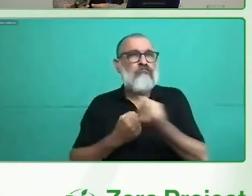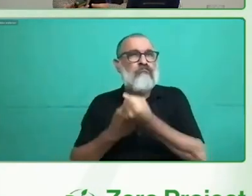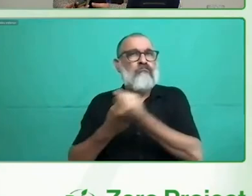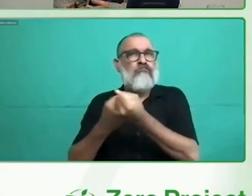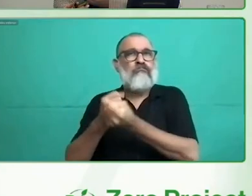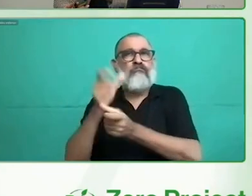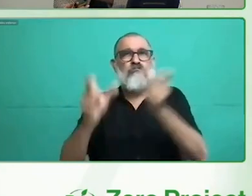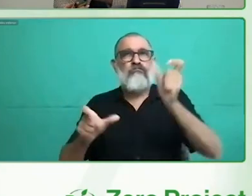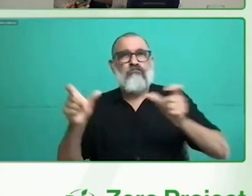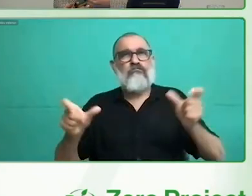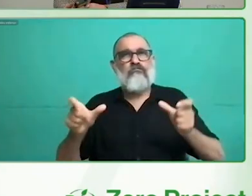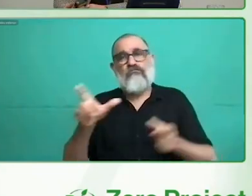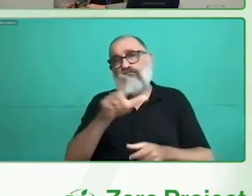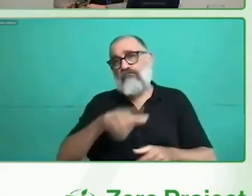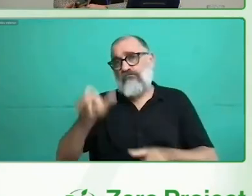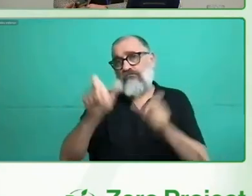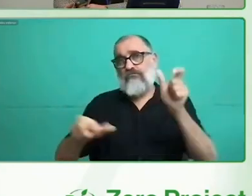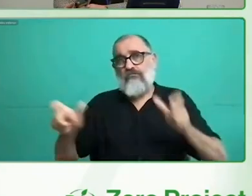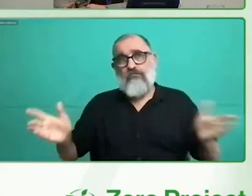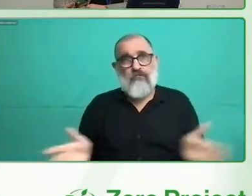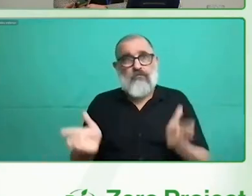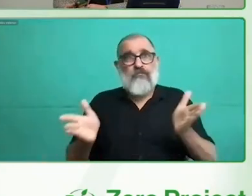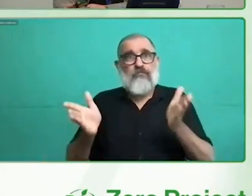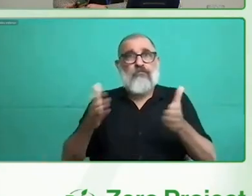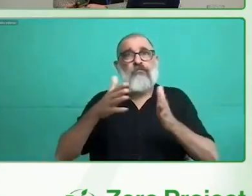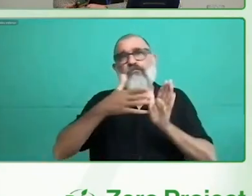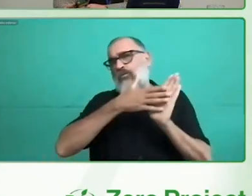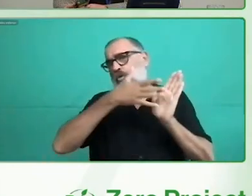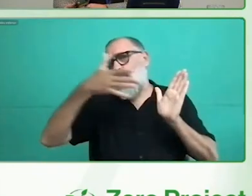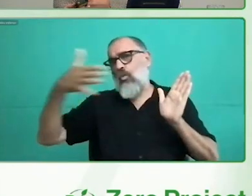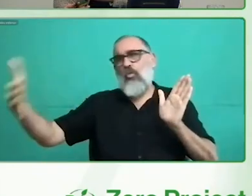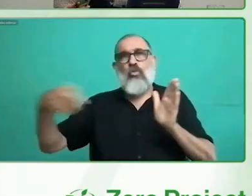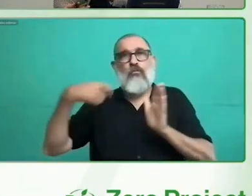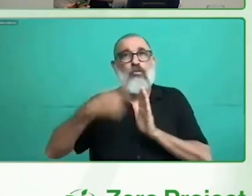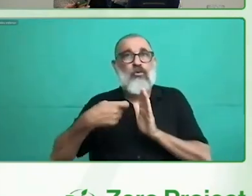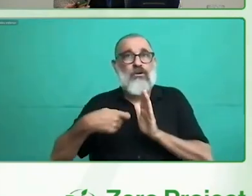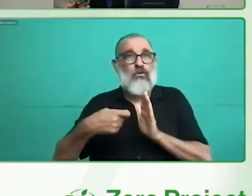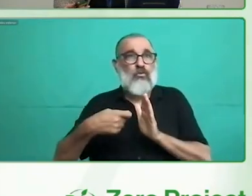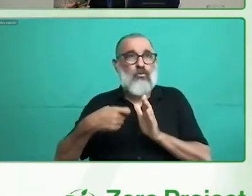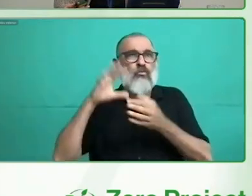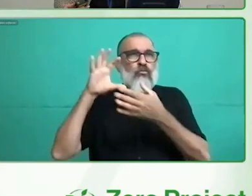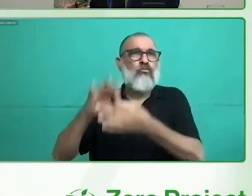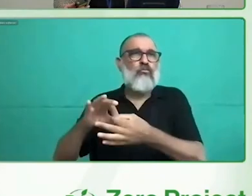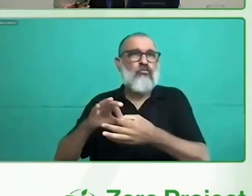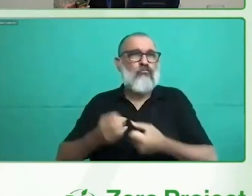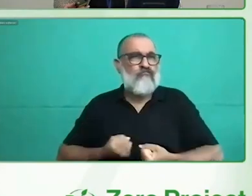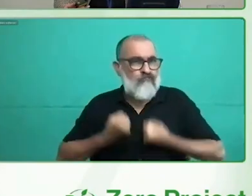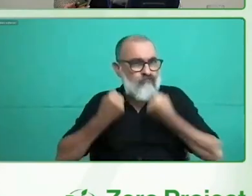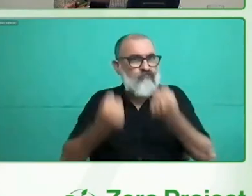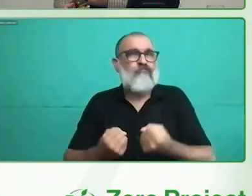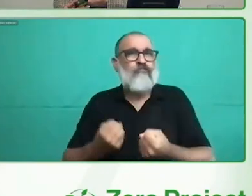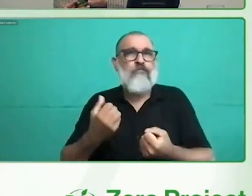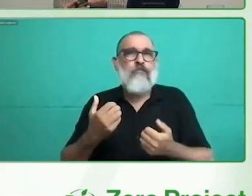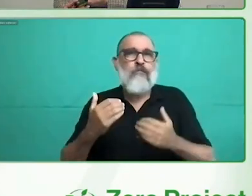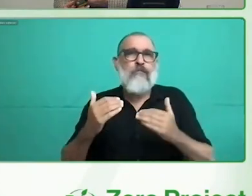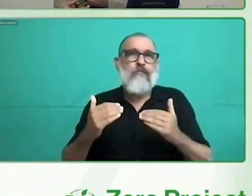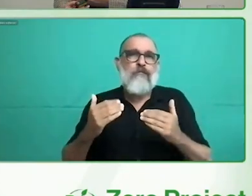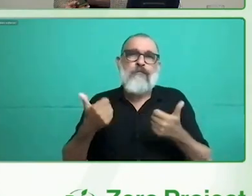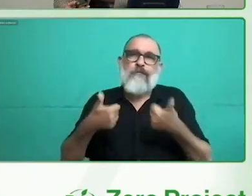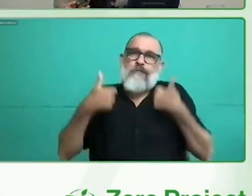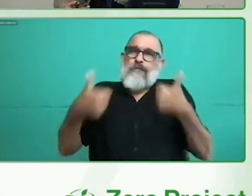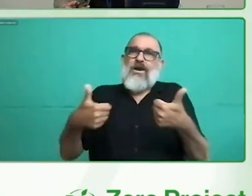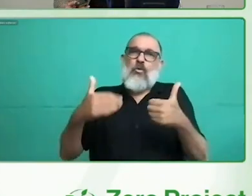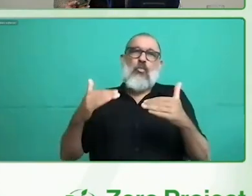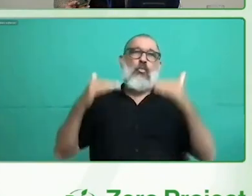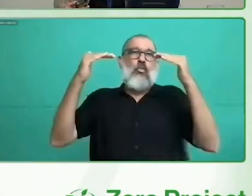nuestro programa de emprendimiento, que le llamamos Por Talento Emprende, tiene dos objetivos: el fomento de la cultura emprendedora entre las personas con